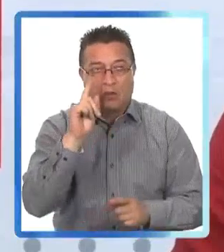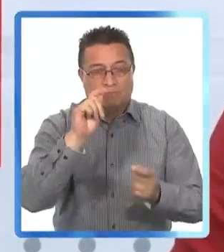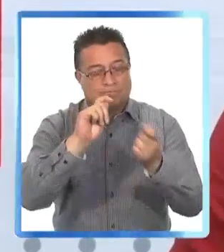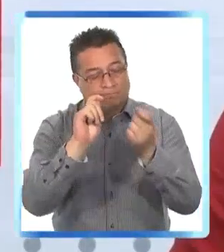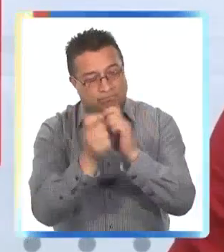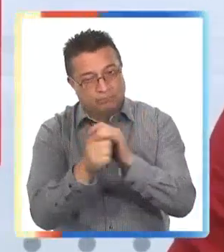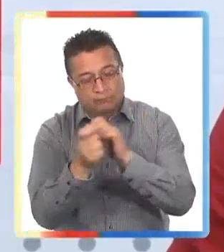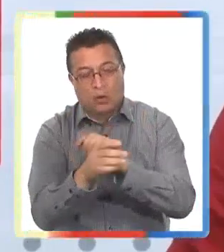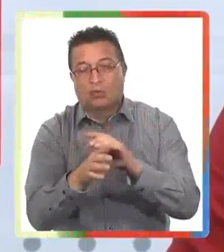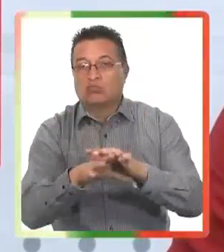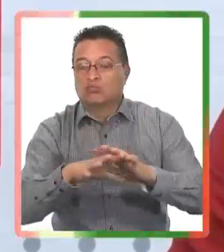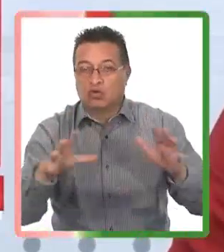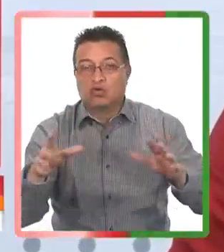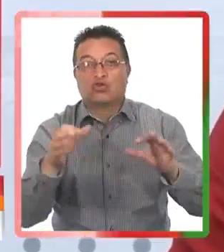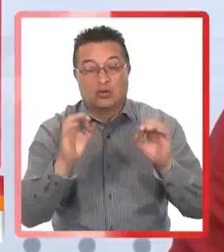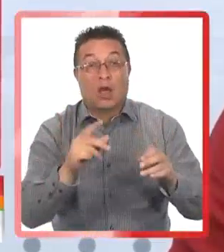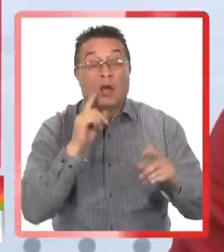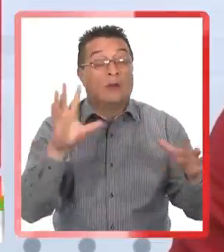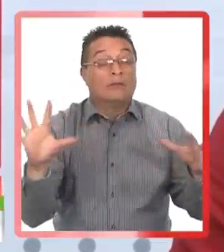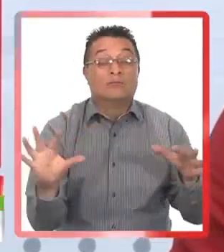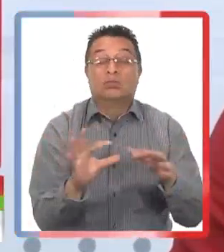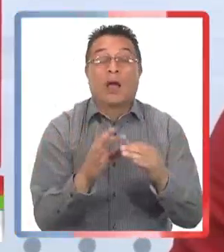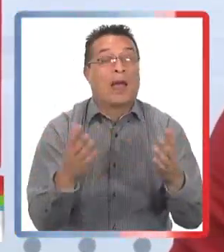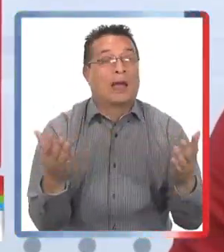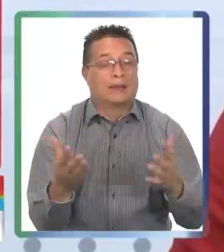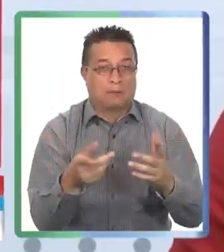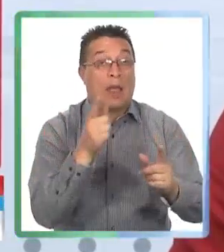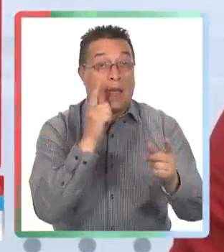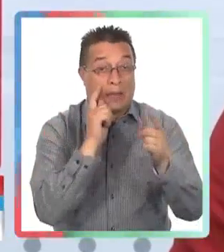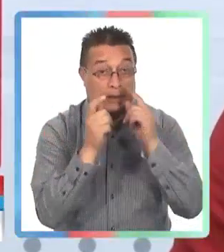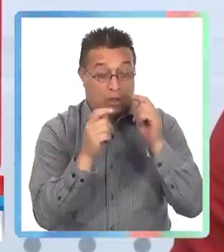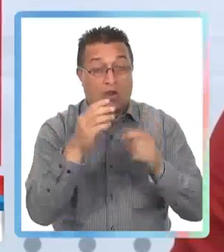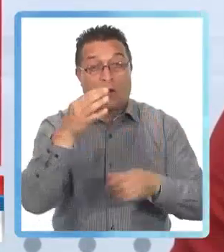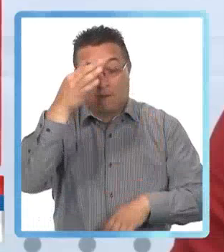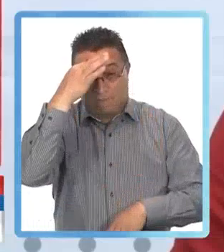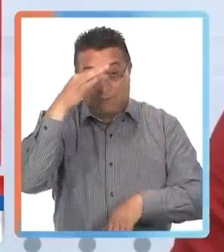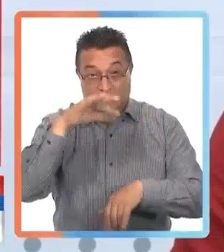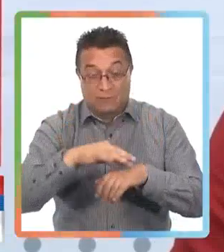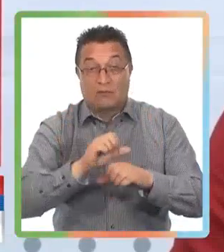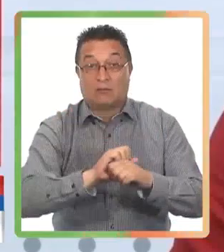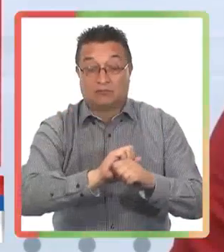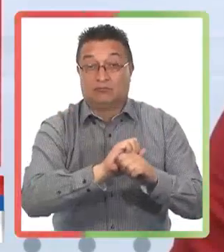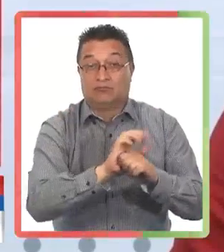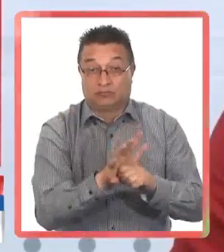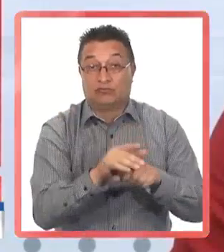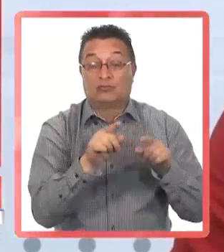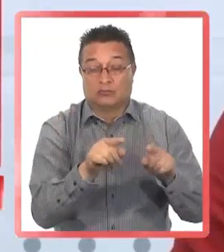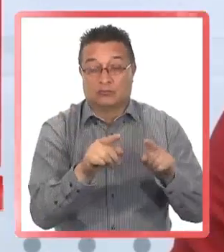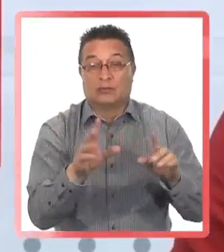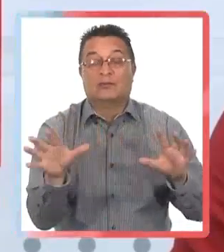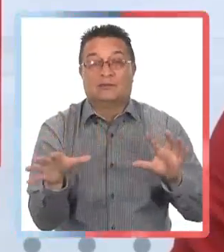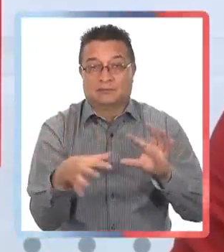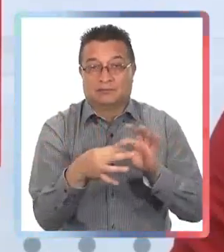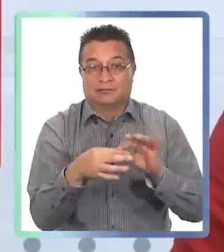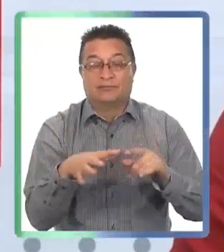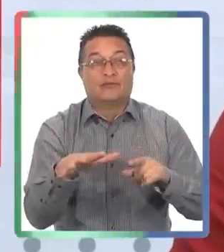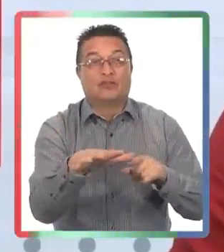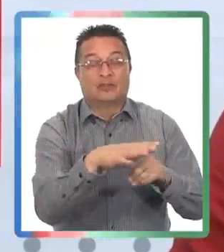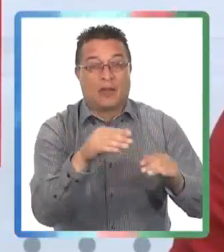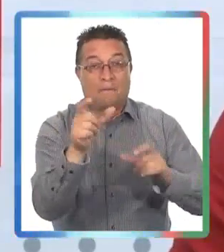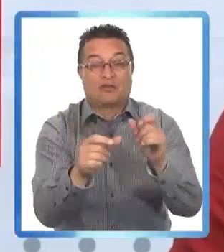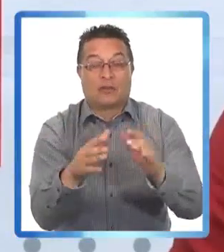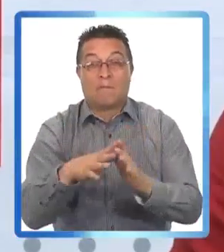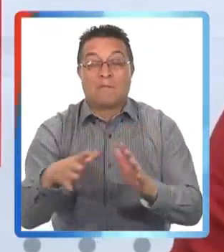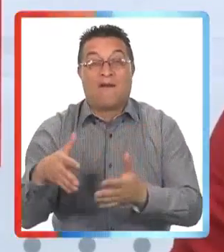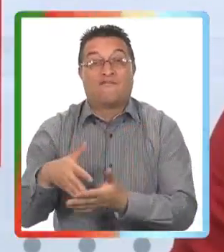y ha roto otros paradigmas. Ha reafirmado paradigmas relacionados con el riesgo de enfermar y morir, que es determinado socialmente, como